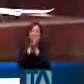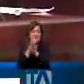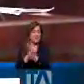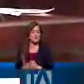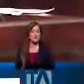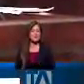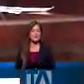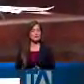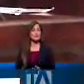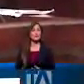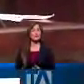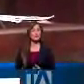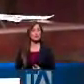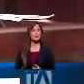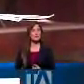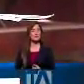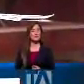Es lastimero